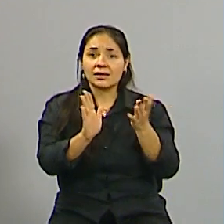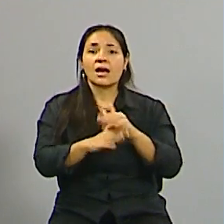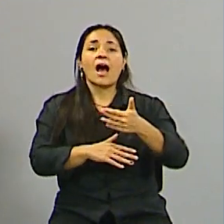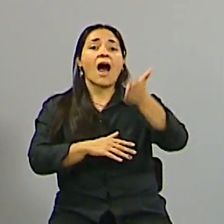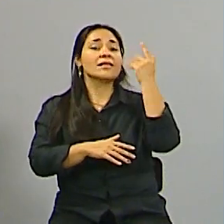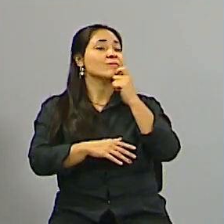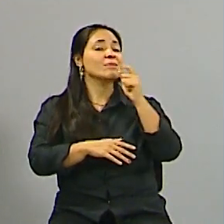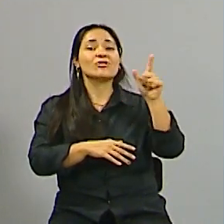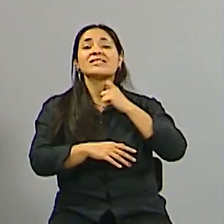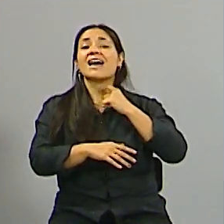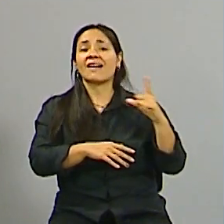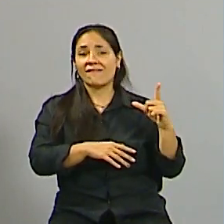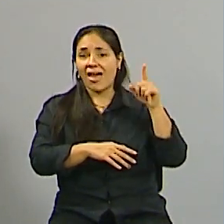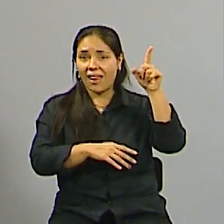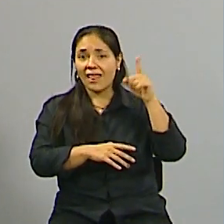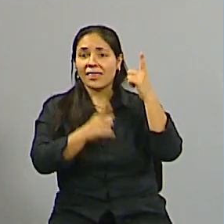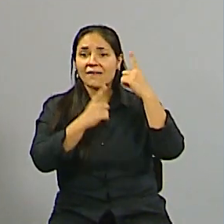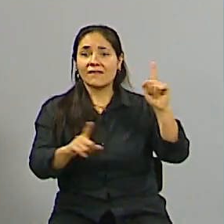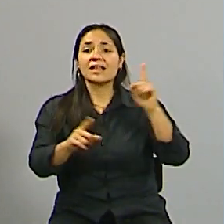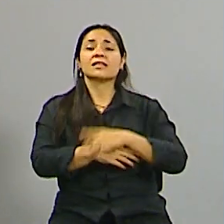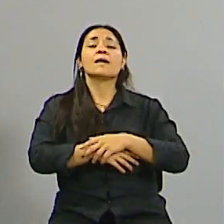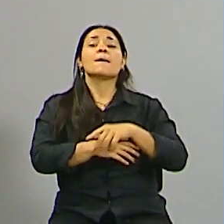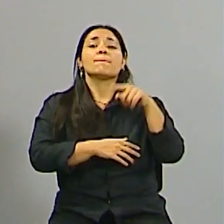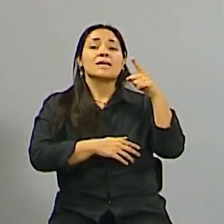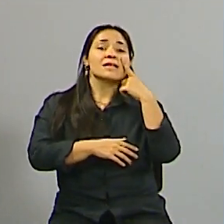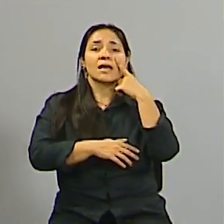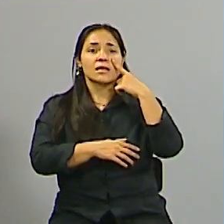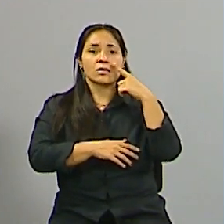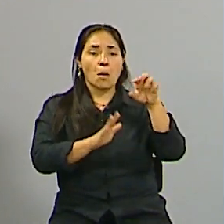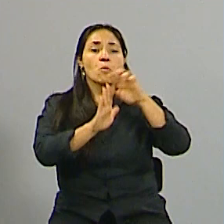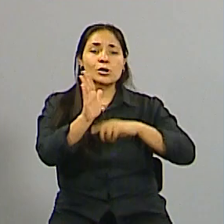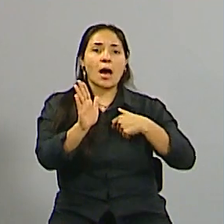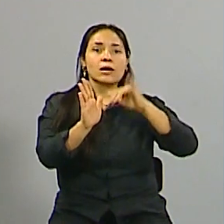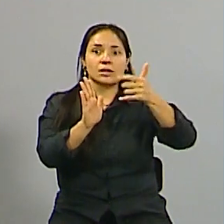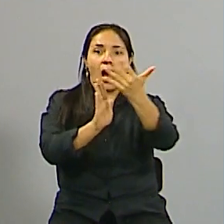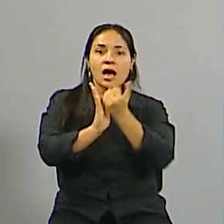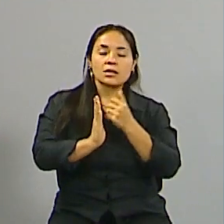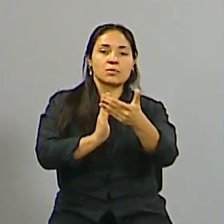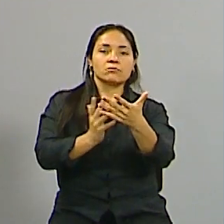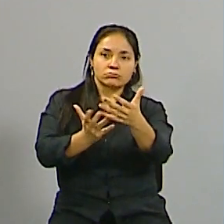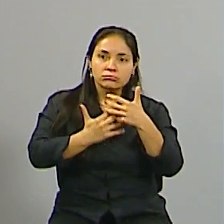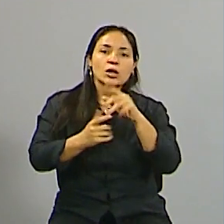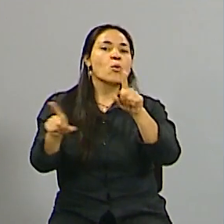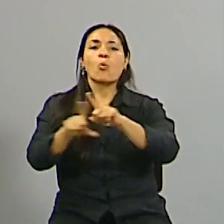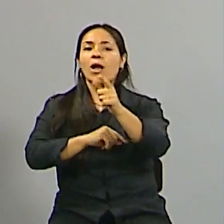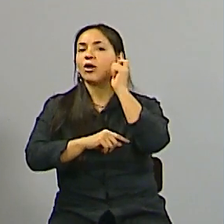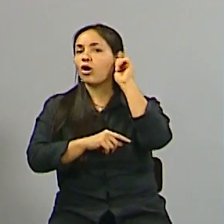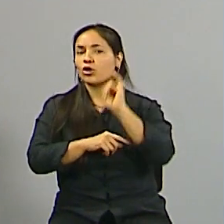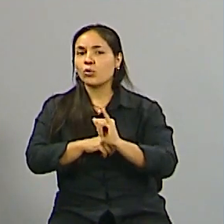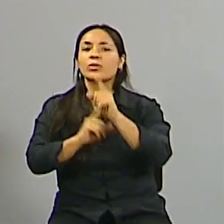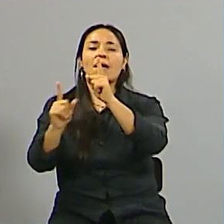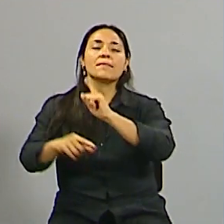Rafael, por ejemplo, que es de distinto color político, el intendente abrazó estos programas y los supo interpretar. Lo mismo hicieron Godoy Cruz y Capital,